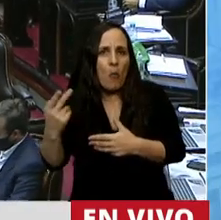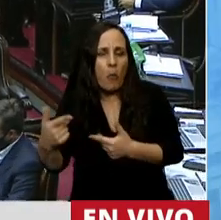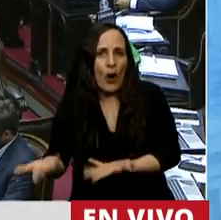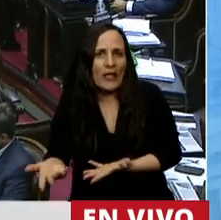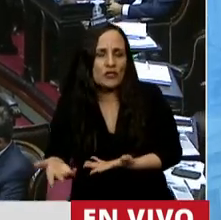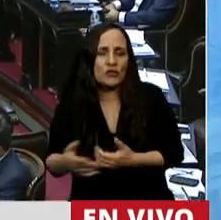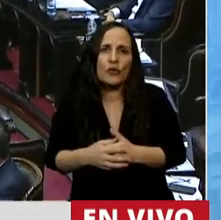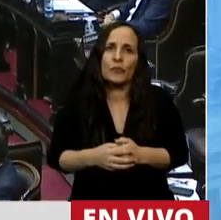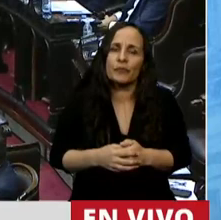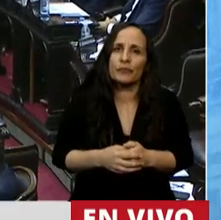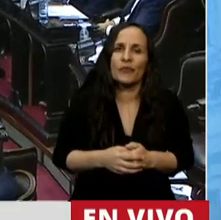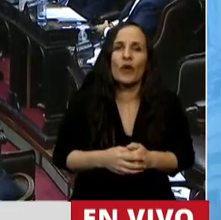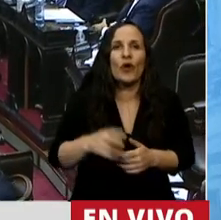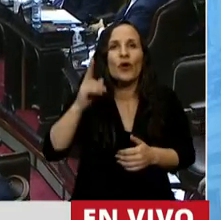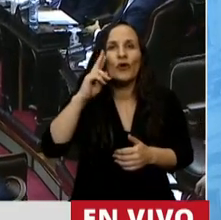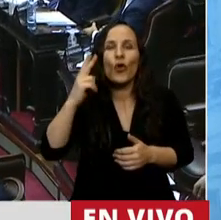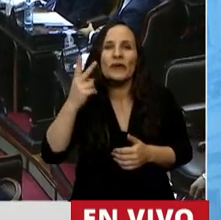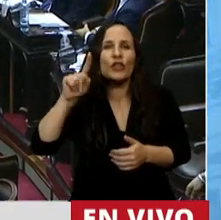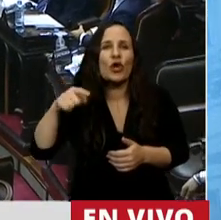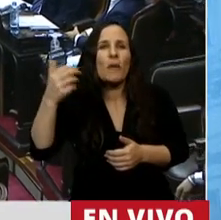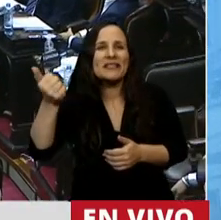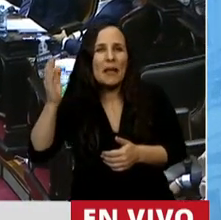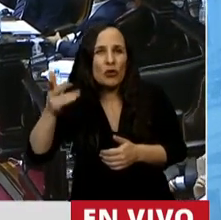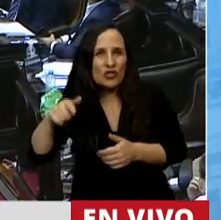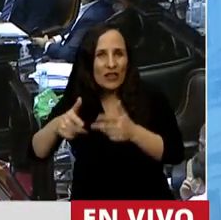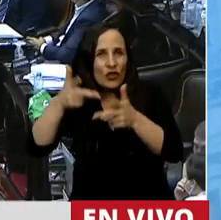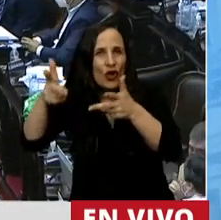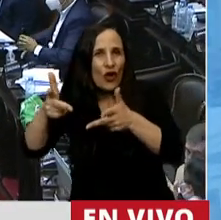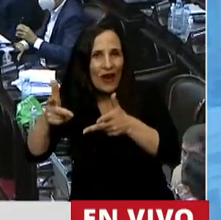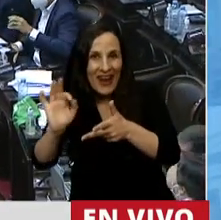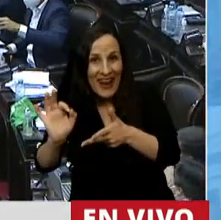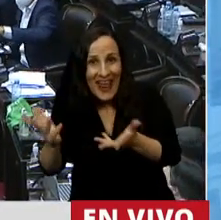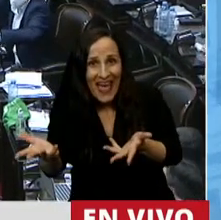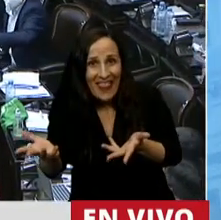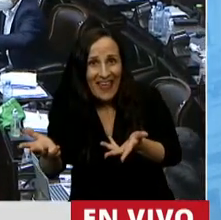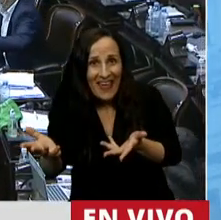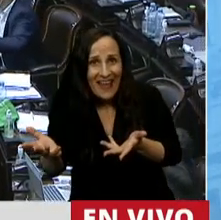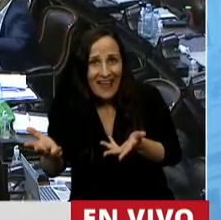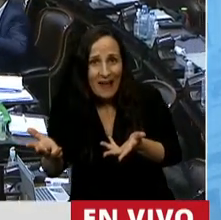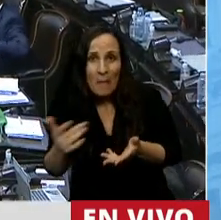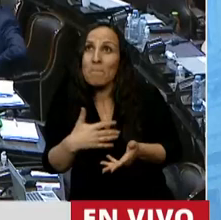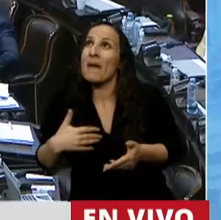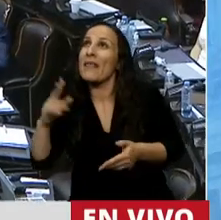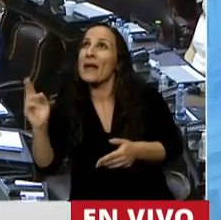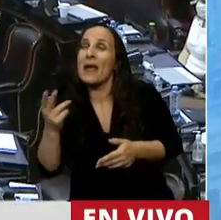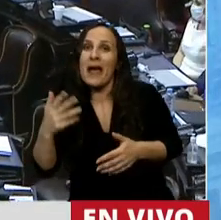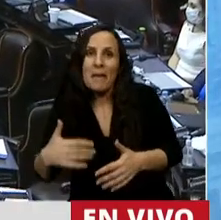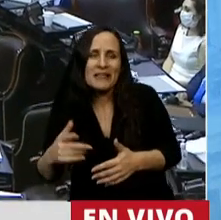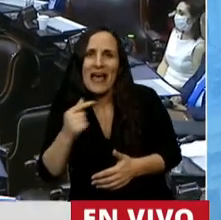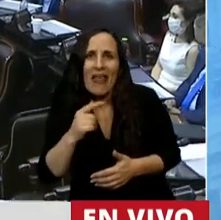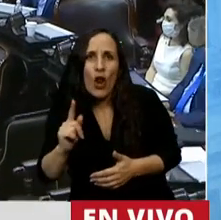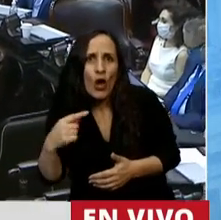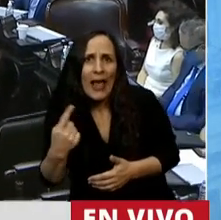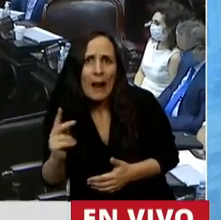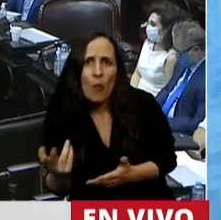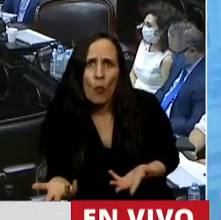ese 92,6% no vamos a hablar? Porque no queremos que mueran las madres embarazadas. Entonces,